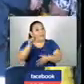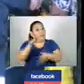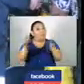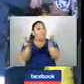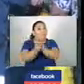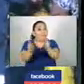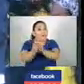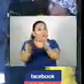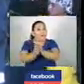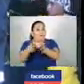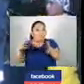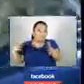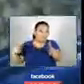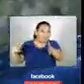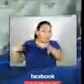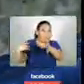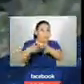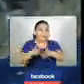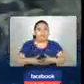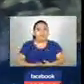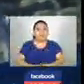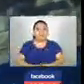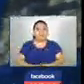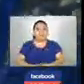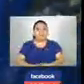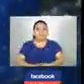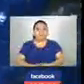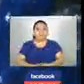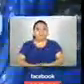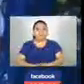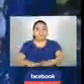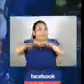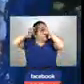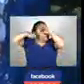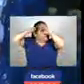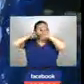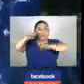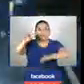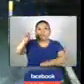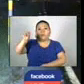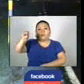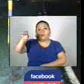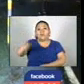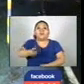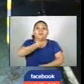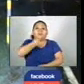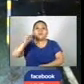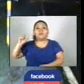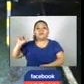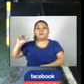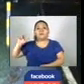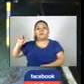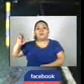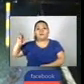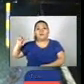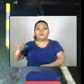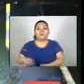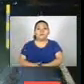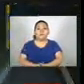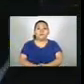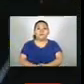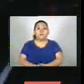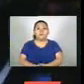causas de este accidente de tránsito. Con imágenes de José Delgado y Liana Leiva, Noticiero